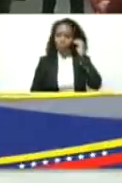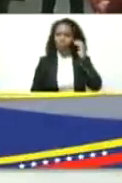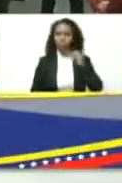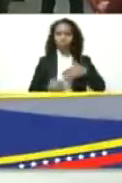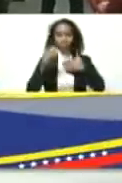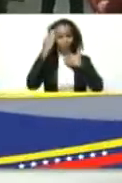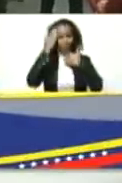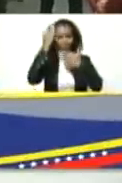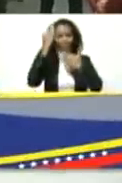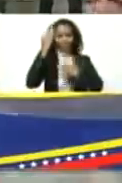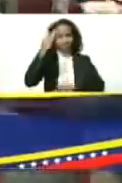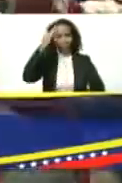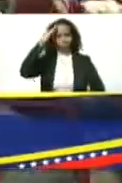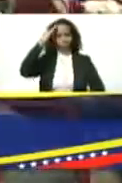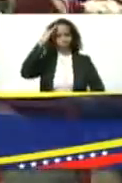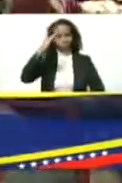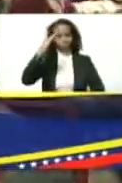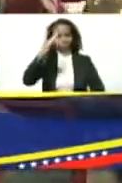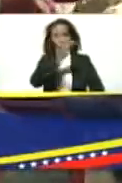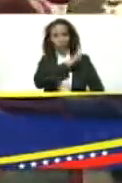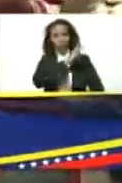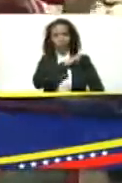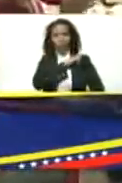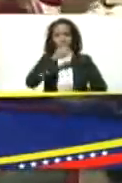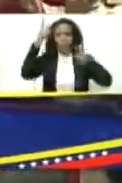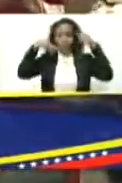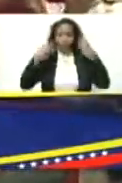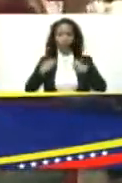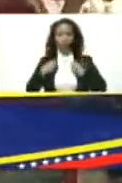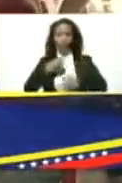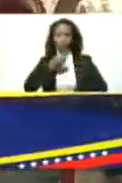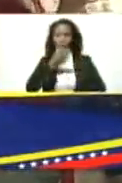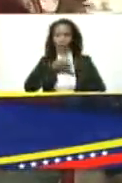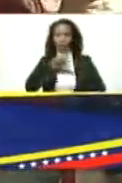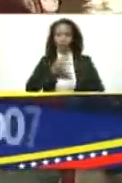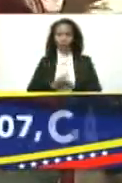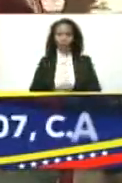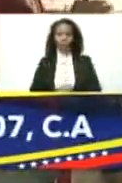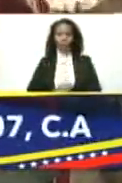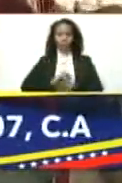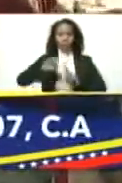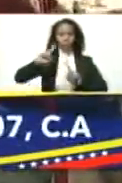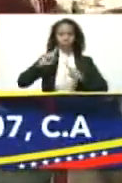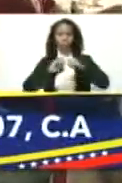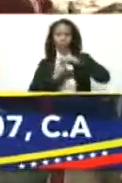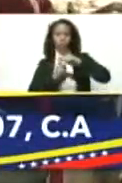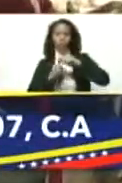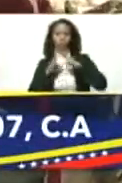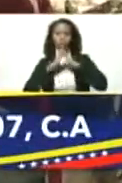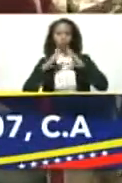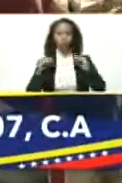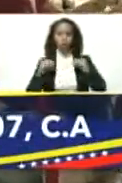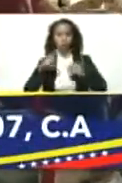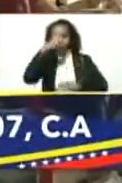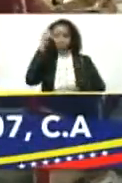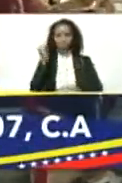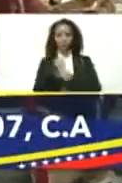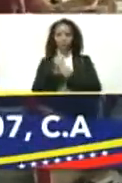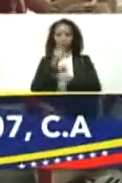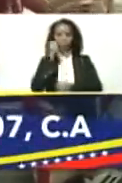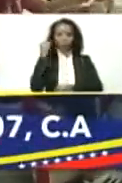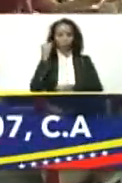Saludos, mi comandante en jefe, Chávez Vive, buenas tardes. Con esta energía positiva de todas las trabajadoras y